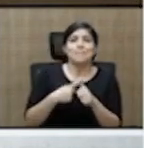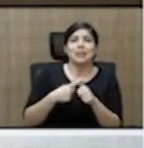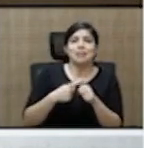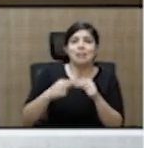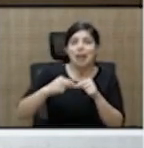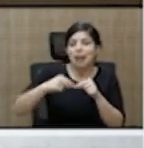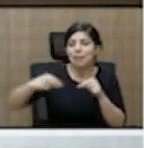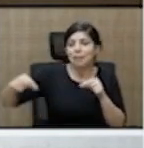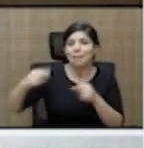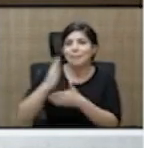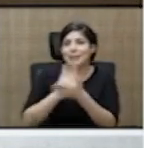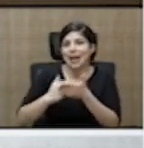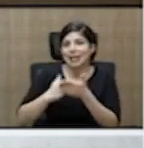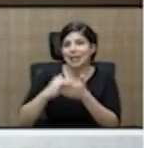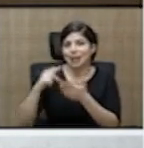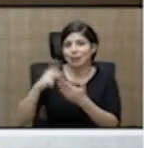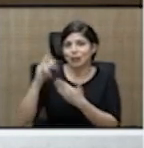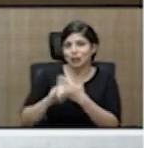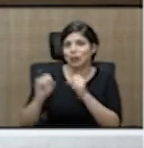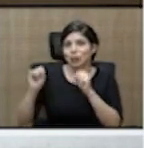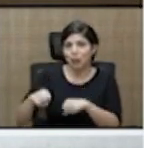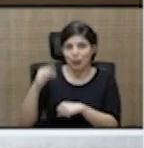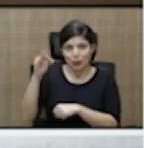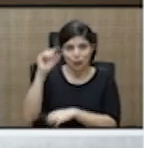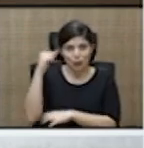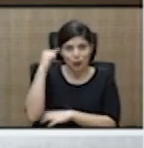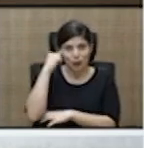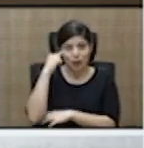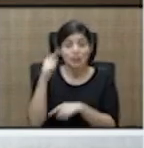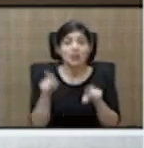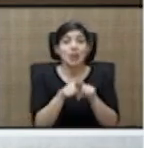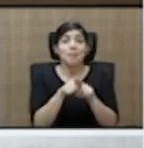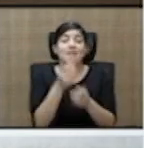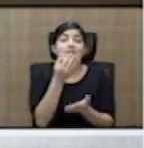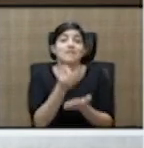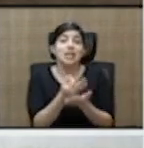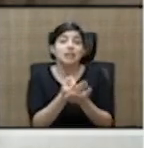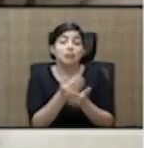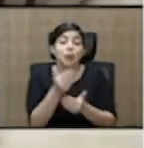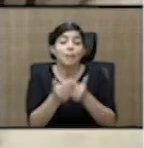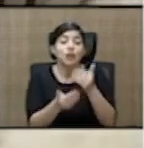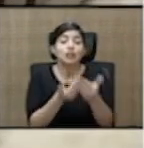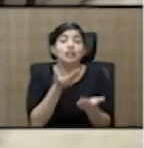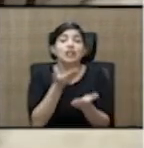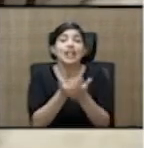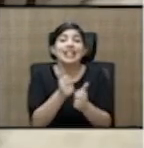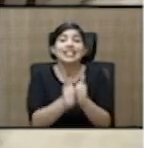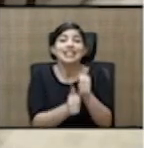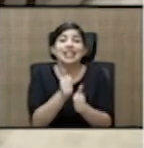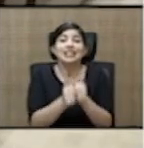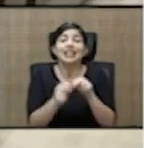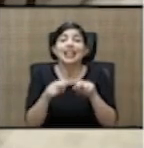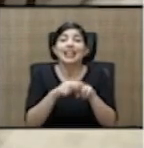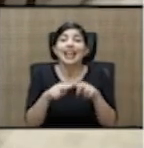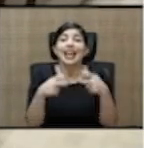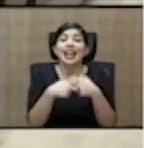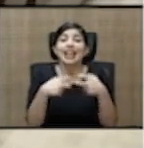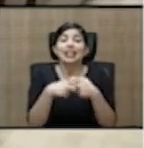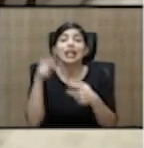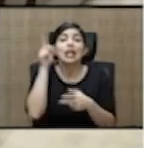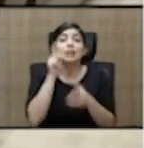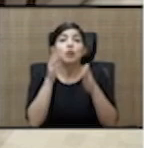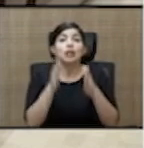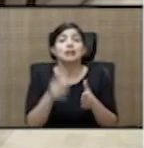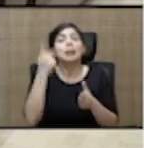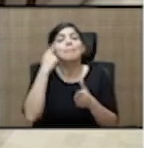partidos de oposición que tienen la mayoría de los votos en la Asamblea Legislativa, haber procurado un poco más ese acercamiento, ya no solo en términos